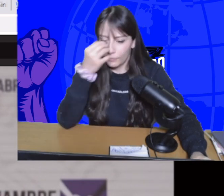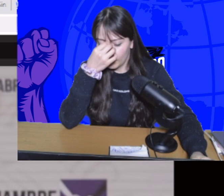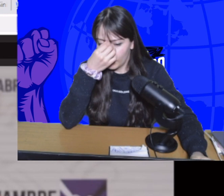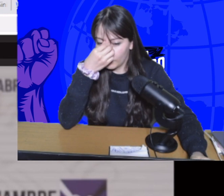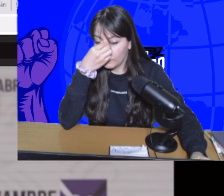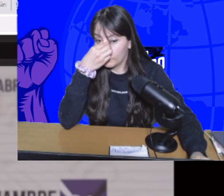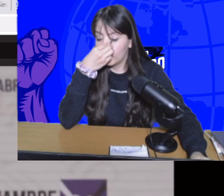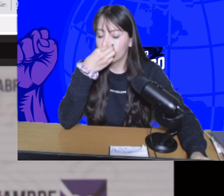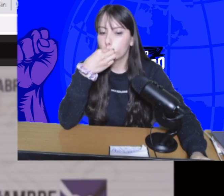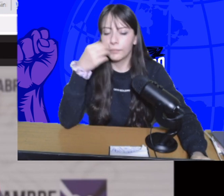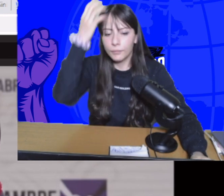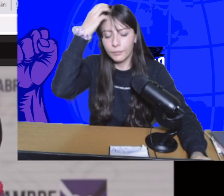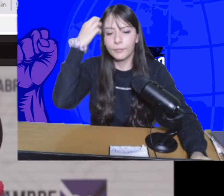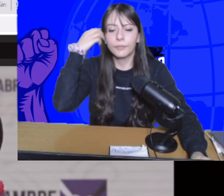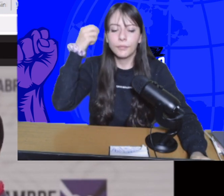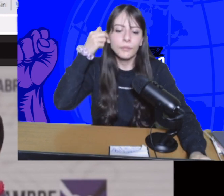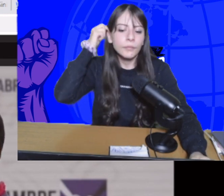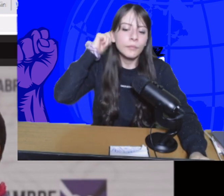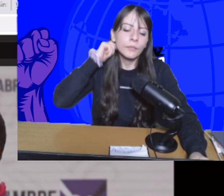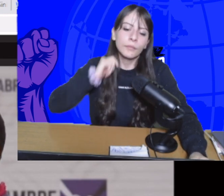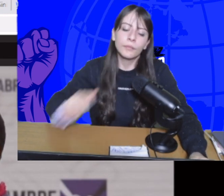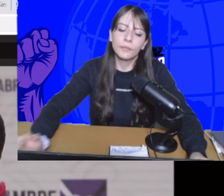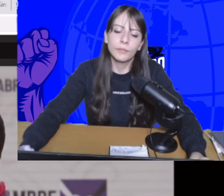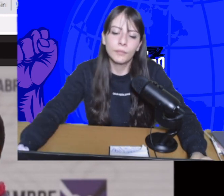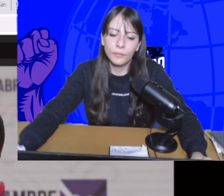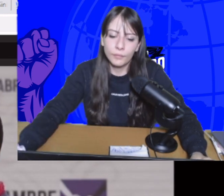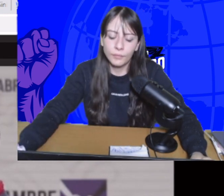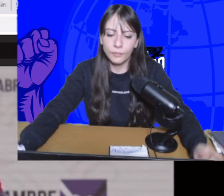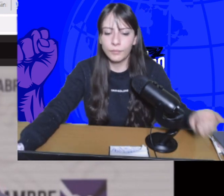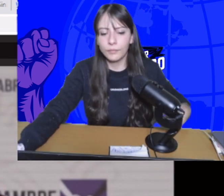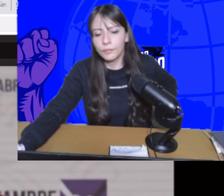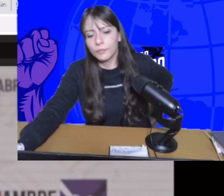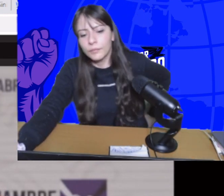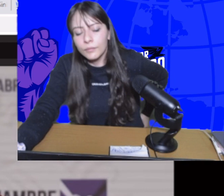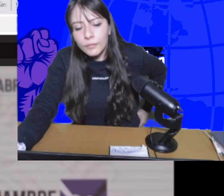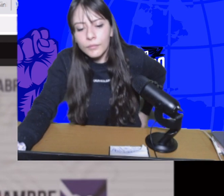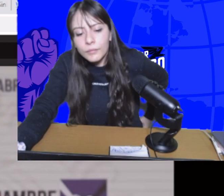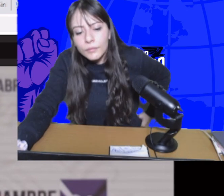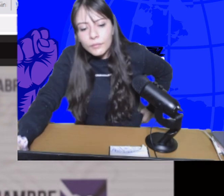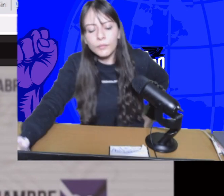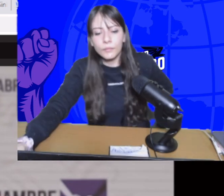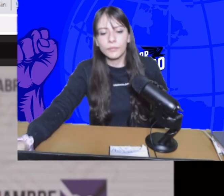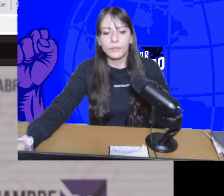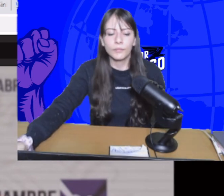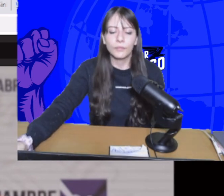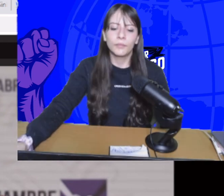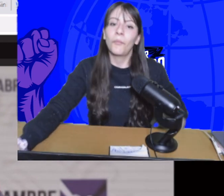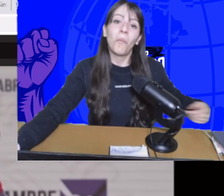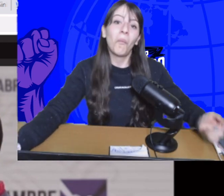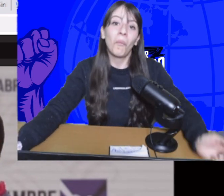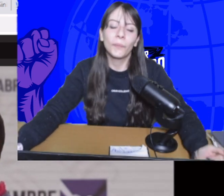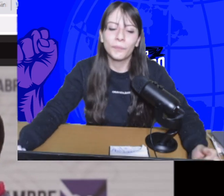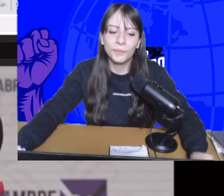lograr el México incluyente, y quien ha sido últimamente muy atacada,